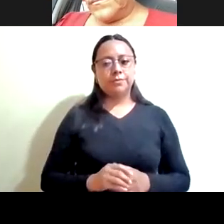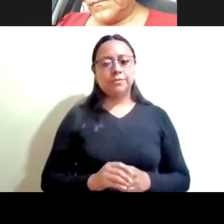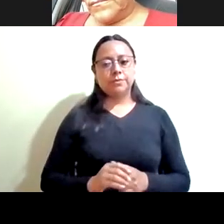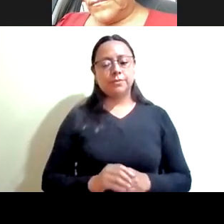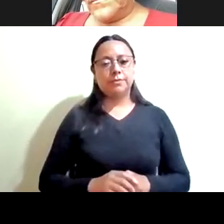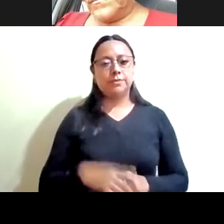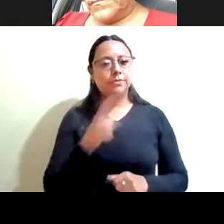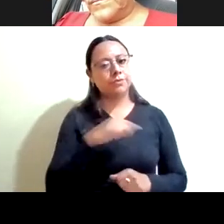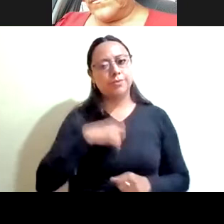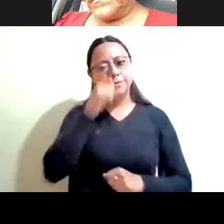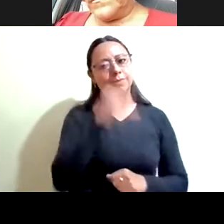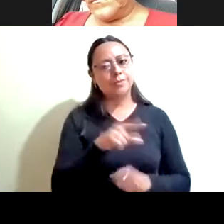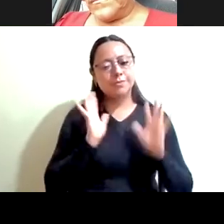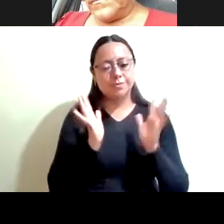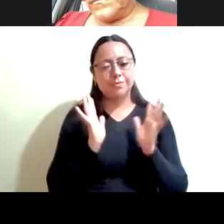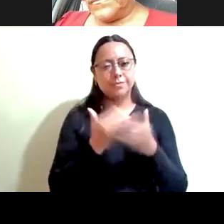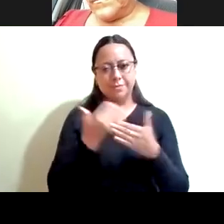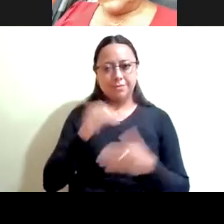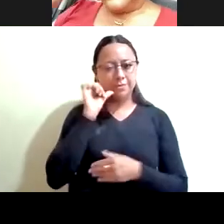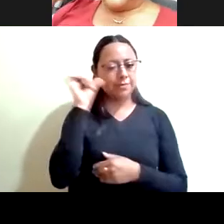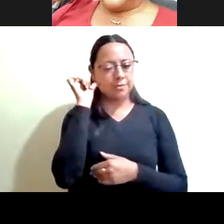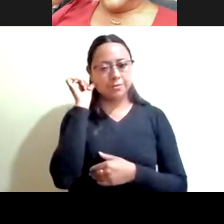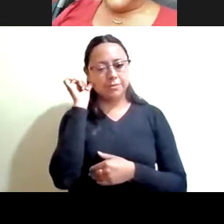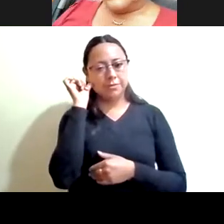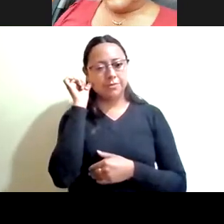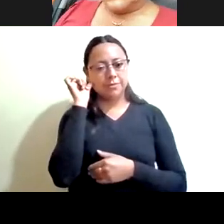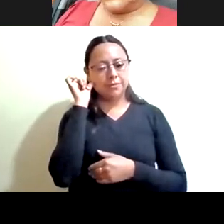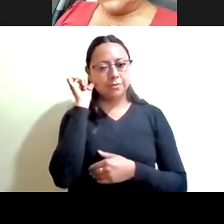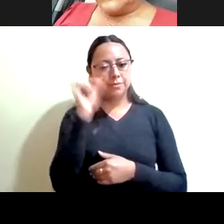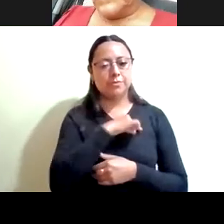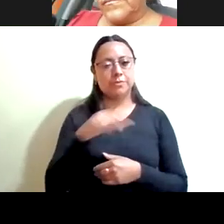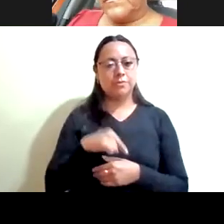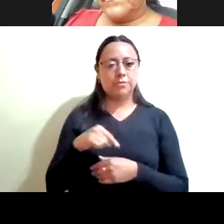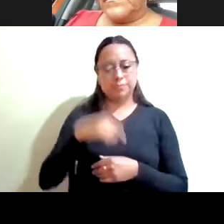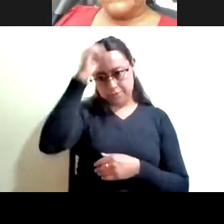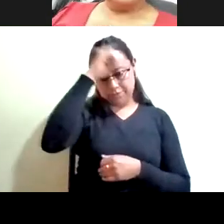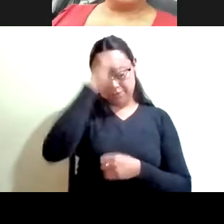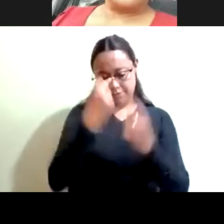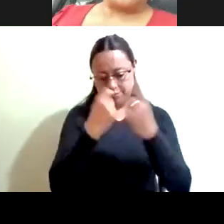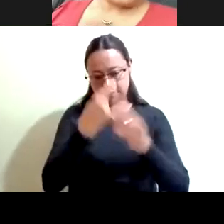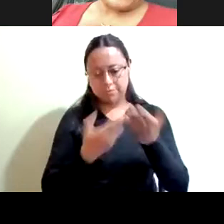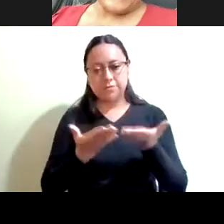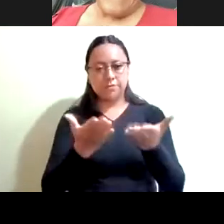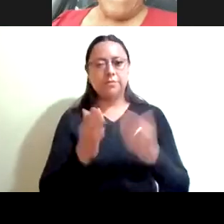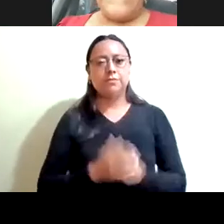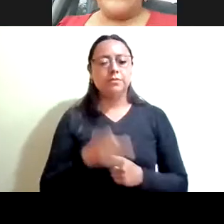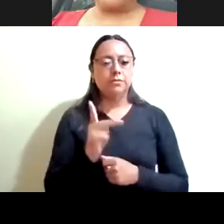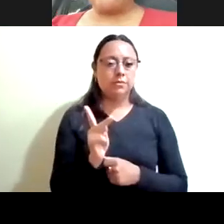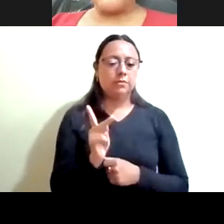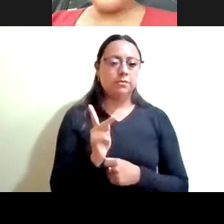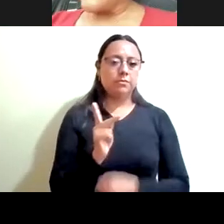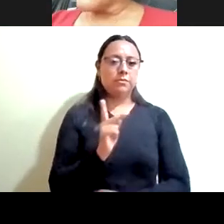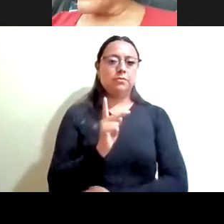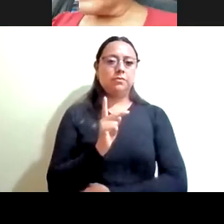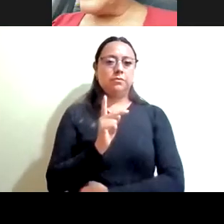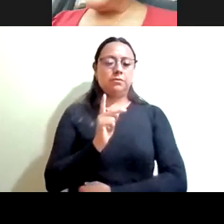Nosotros también mandamos el día de ayer algunas observaciones, pero ya visto el